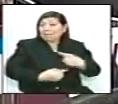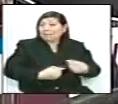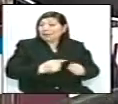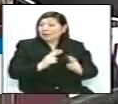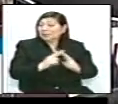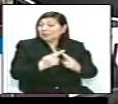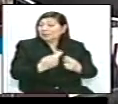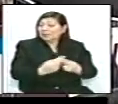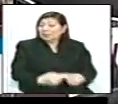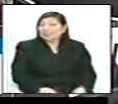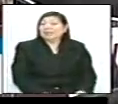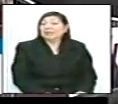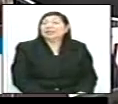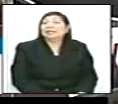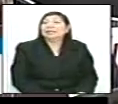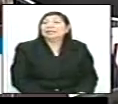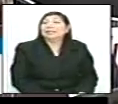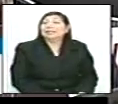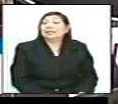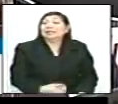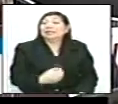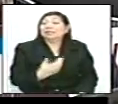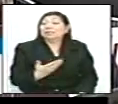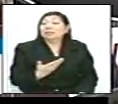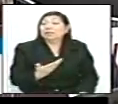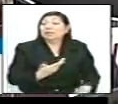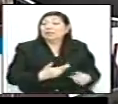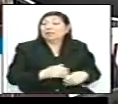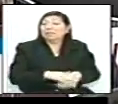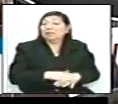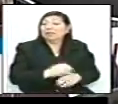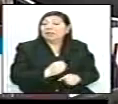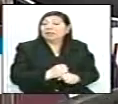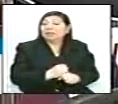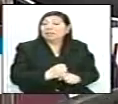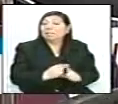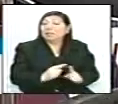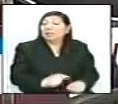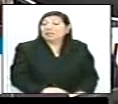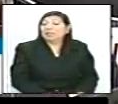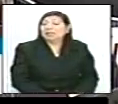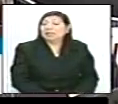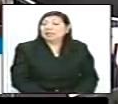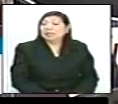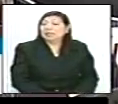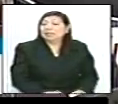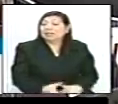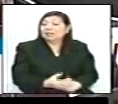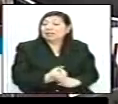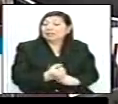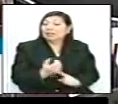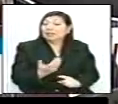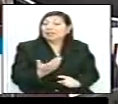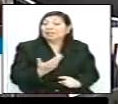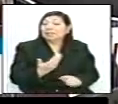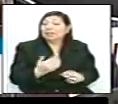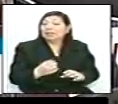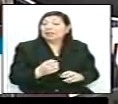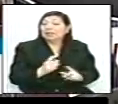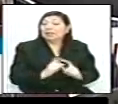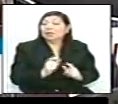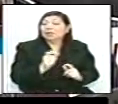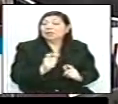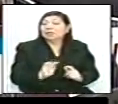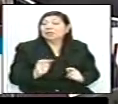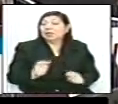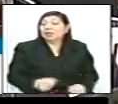sesión, yo voy a pedirle que usted traiga un plan de trabajo, pero yo más bien prefiero acoger el pedido que han hecho mis colegas,